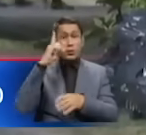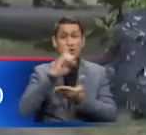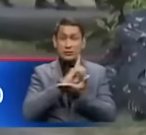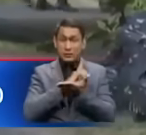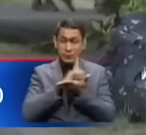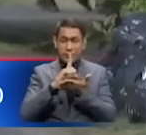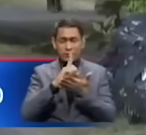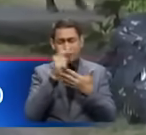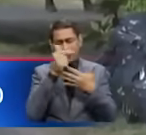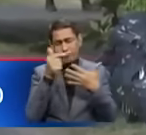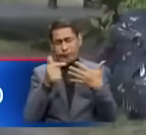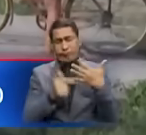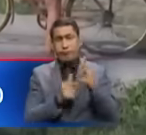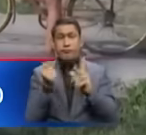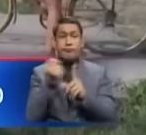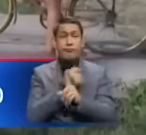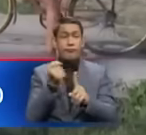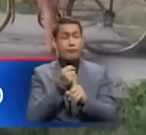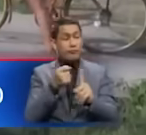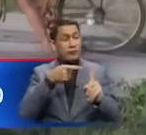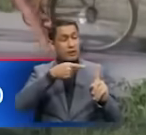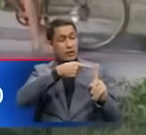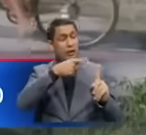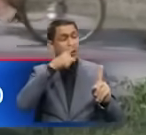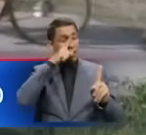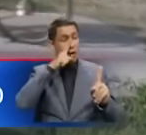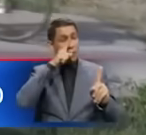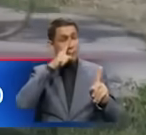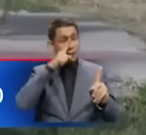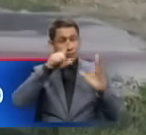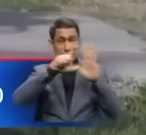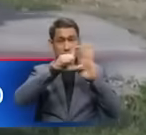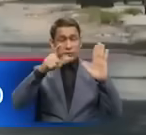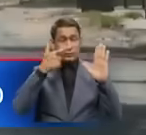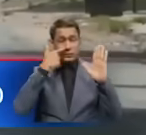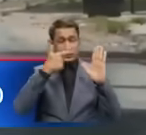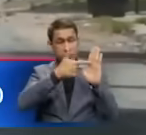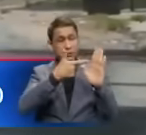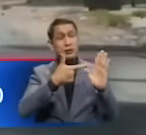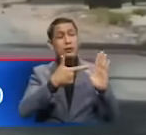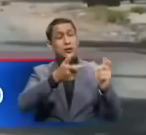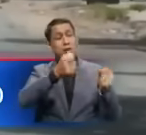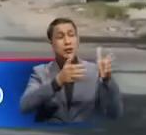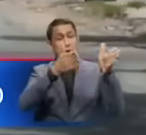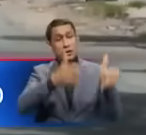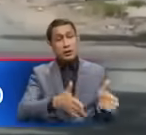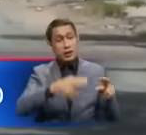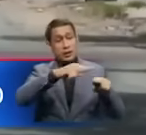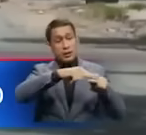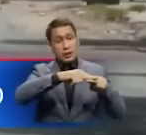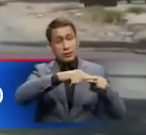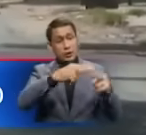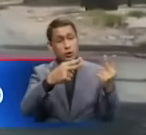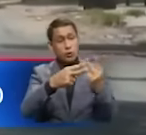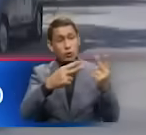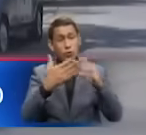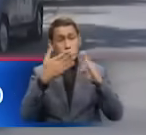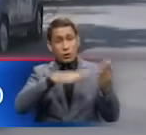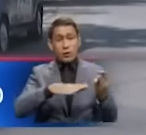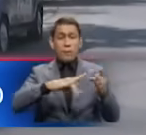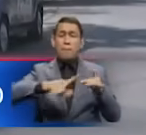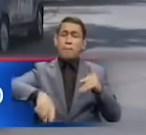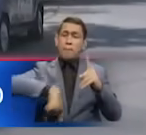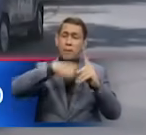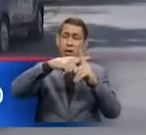Un trabajador de una gasolinera, 2 taxistas y un conductor de autobús fueron víctimas de atentados al azar relacionados